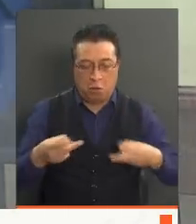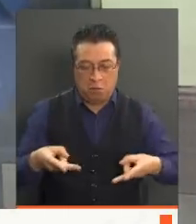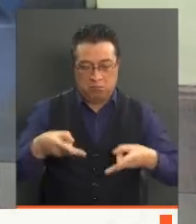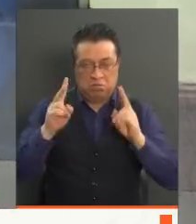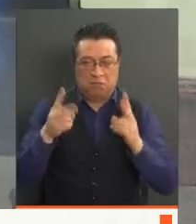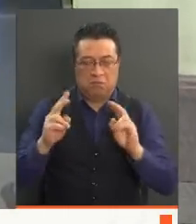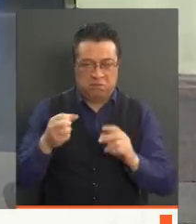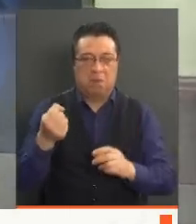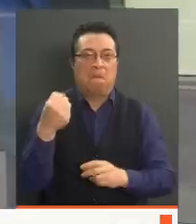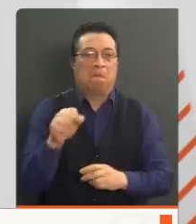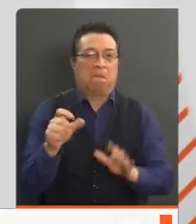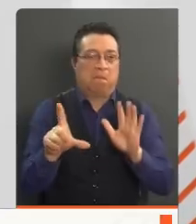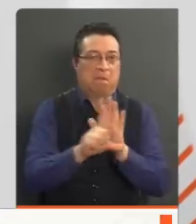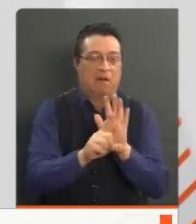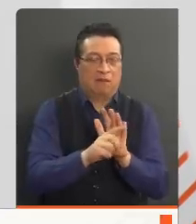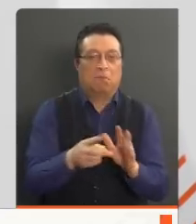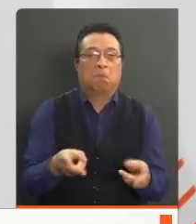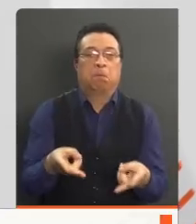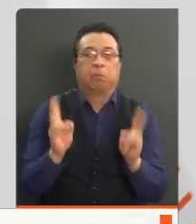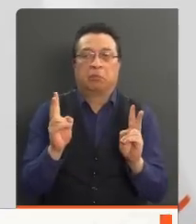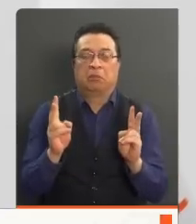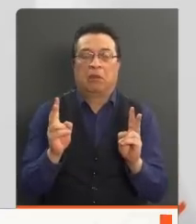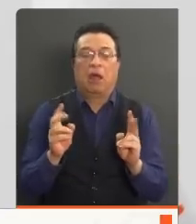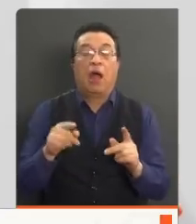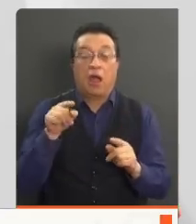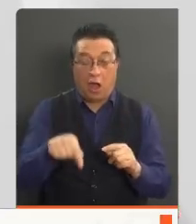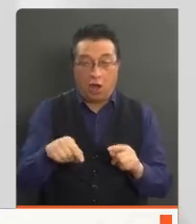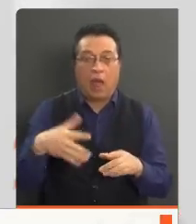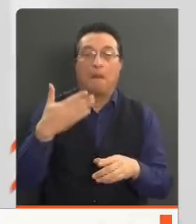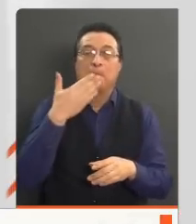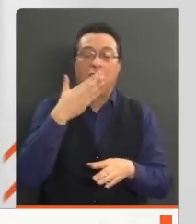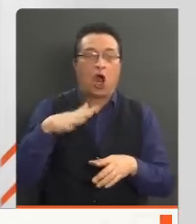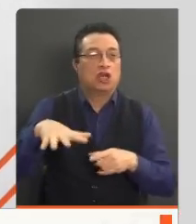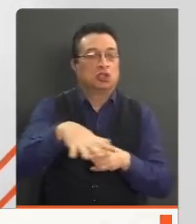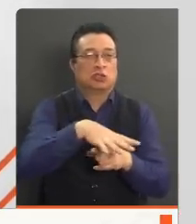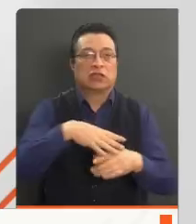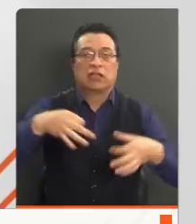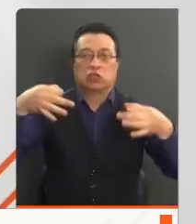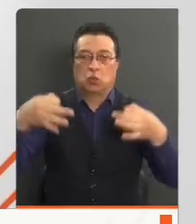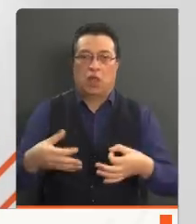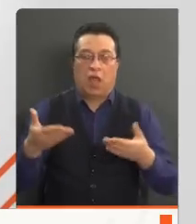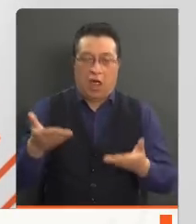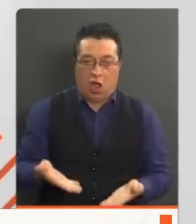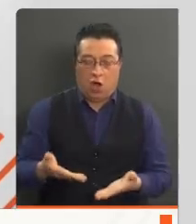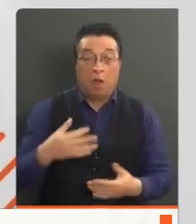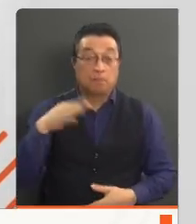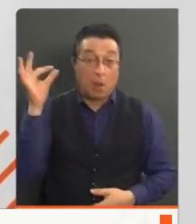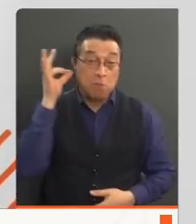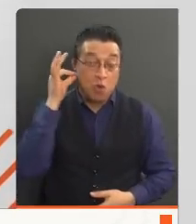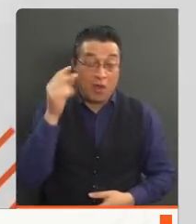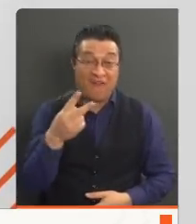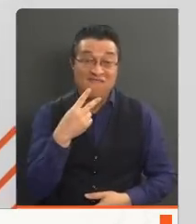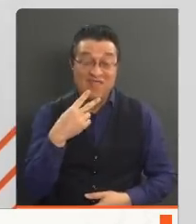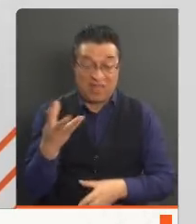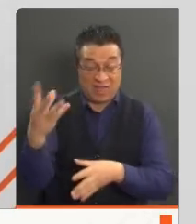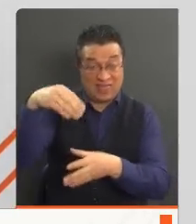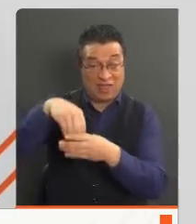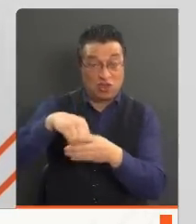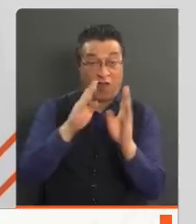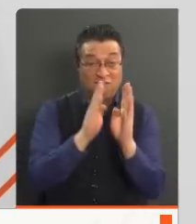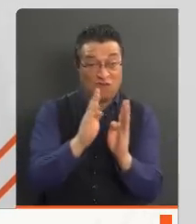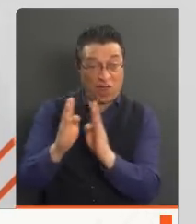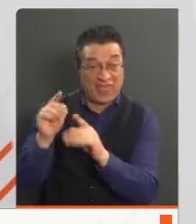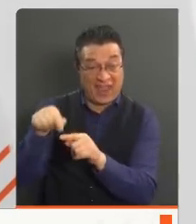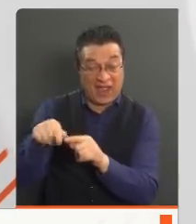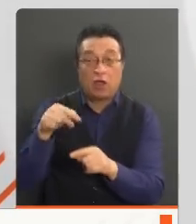delictuales. Ahora dicen, hay mejores condiciones de seguridad. Con respecto a las mujeres viviendo en las bodegas, dijeron que eso se